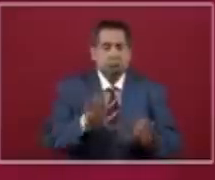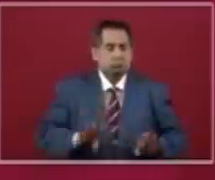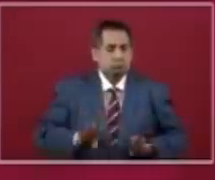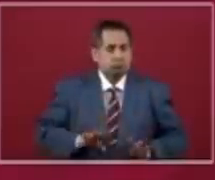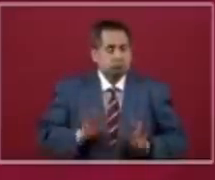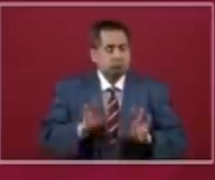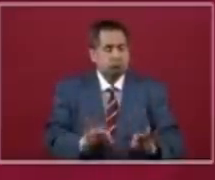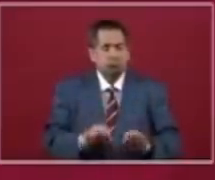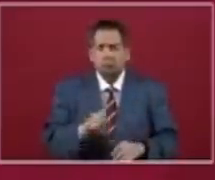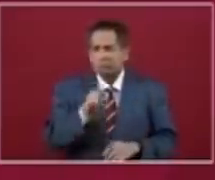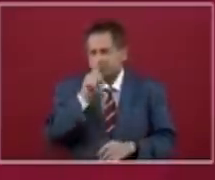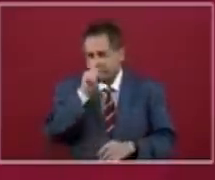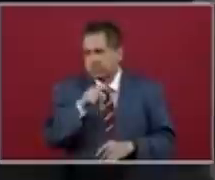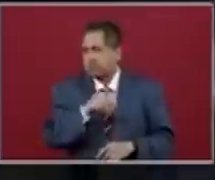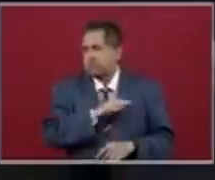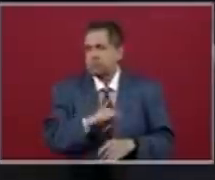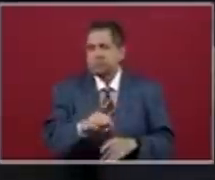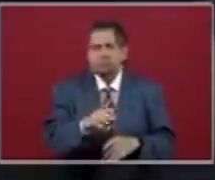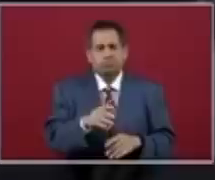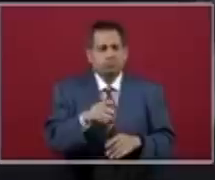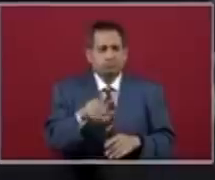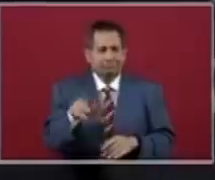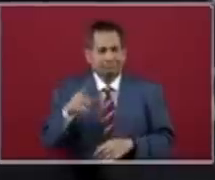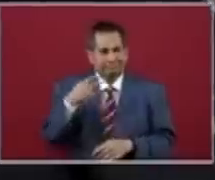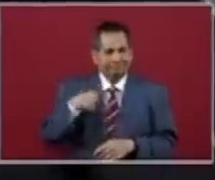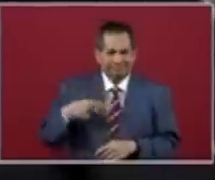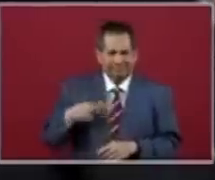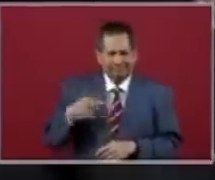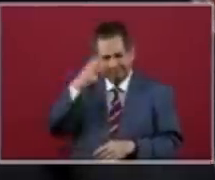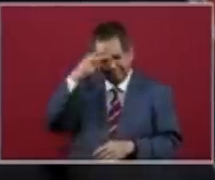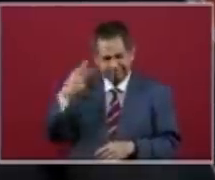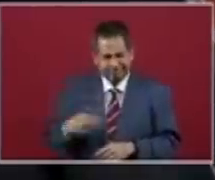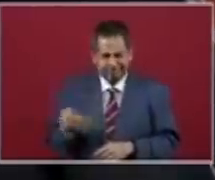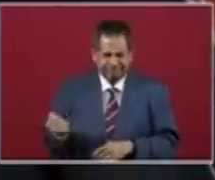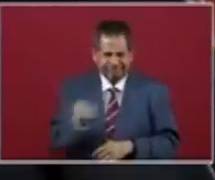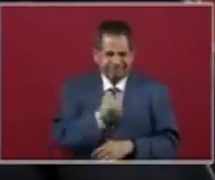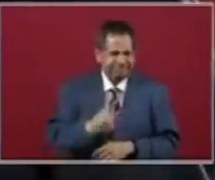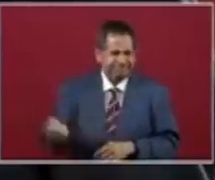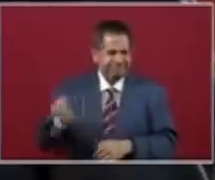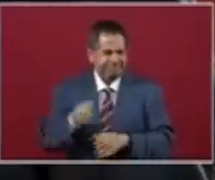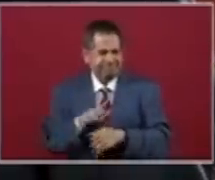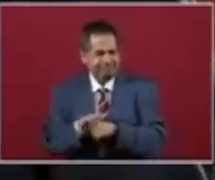Estamos hablando de los mejores trabajadores del mundo.